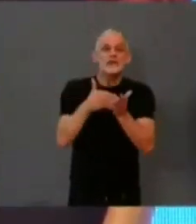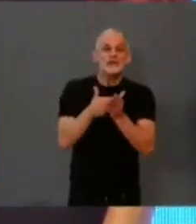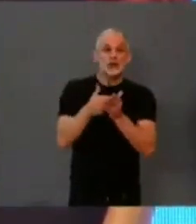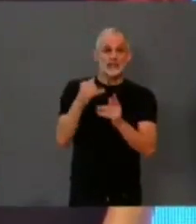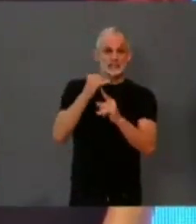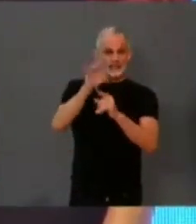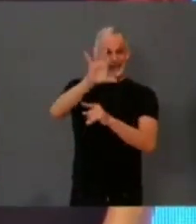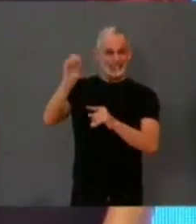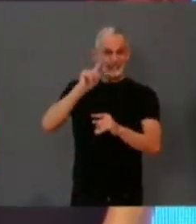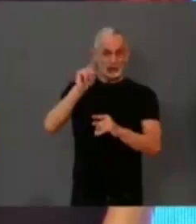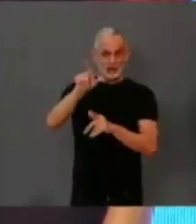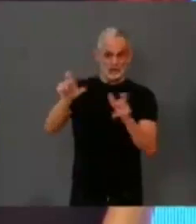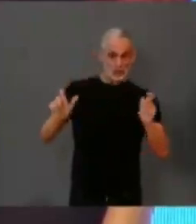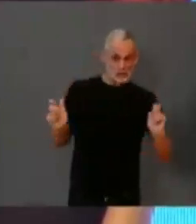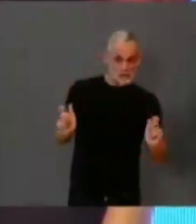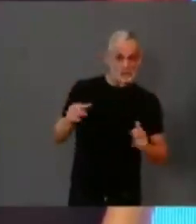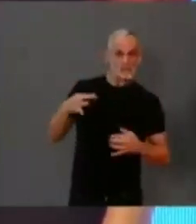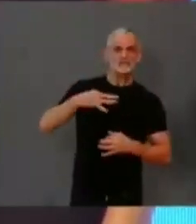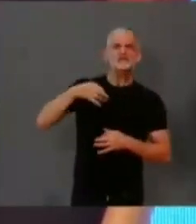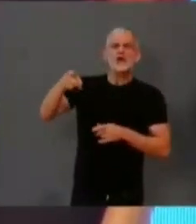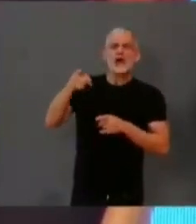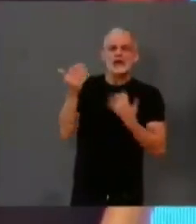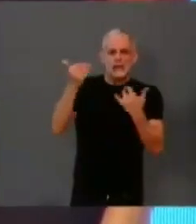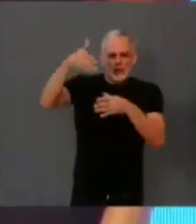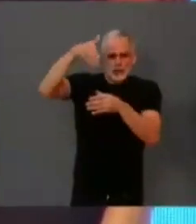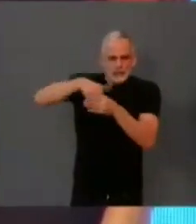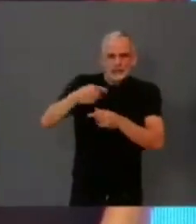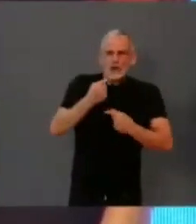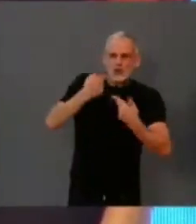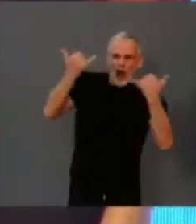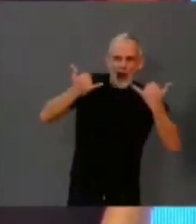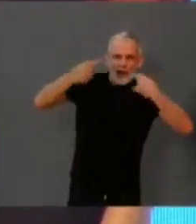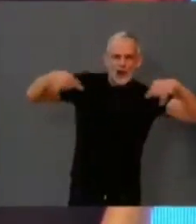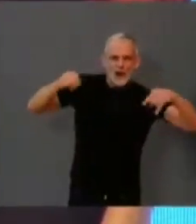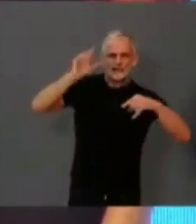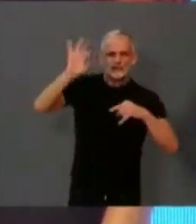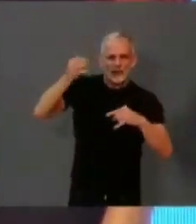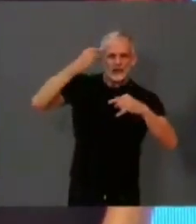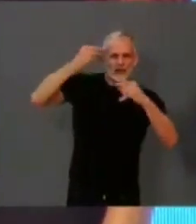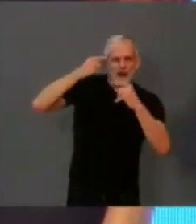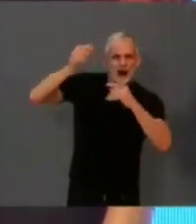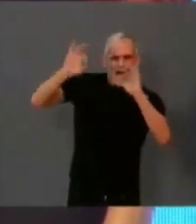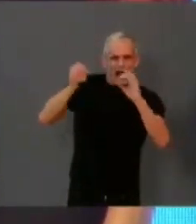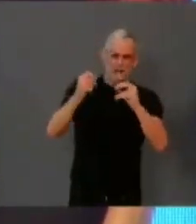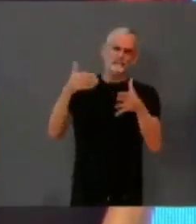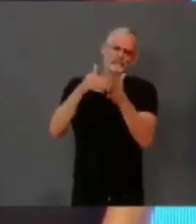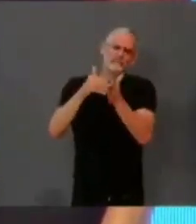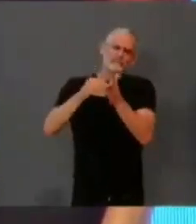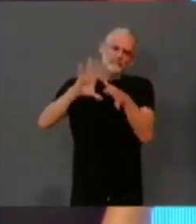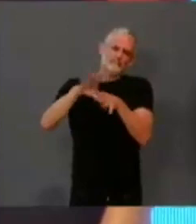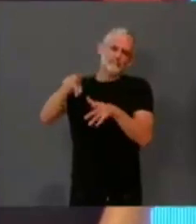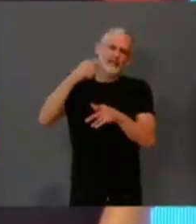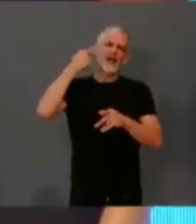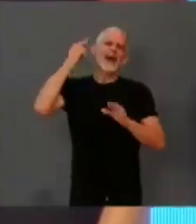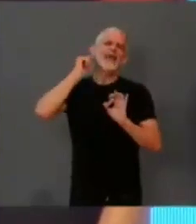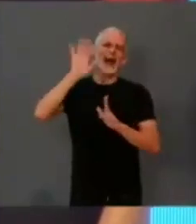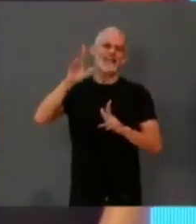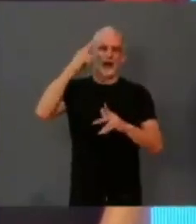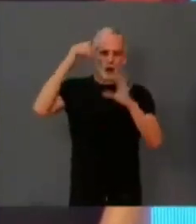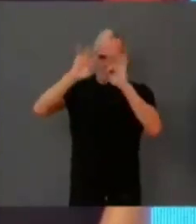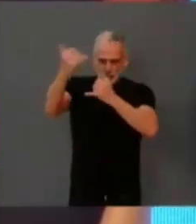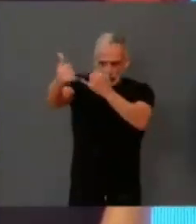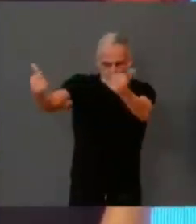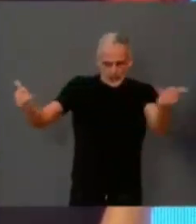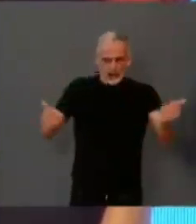potencialidades de ciudadanías jóvenes con inquietudes con saberes acorde a su edad con opiniones formadas